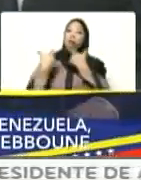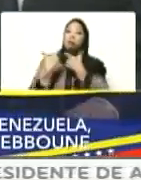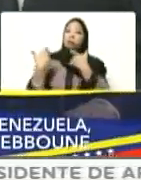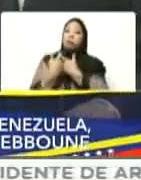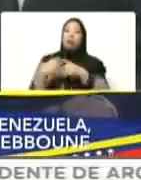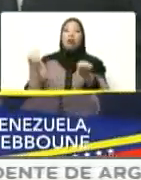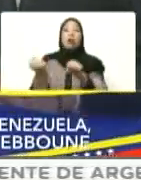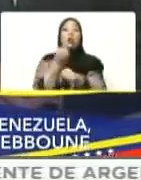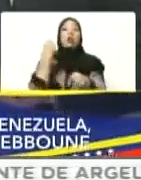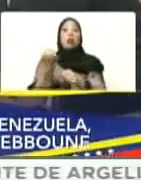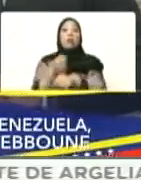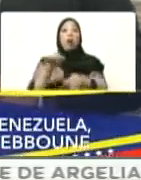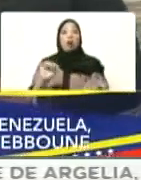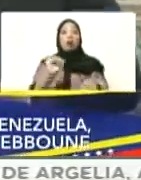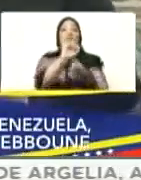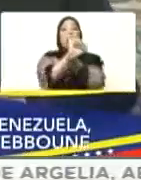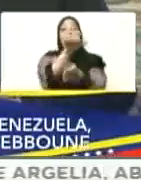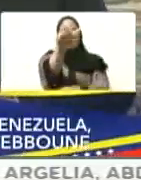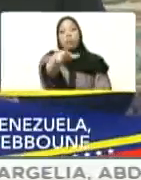explotación y de la injusticia.